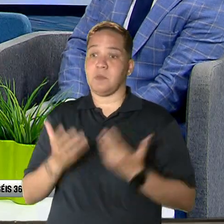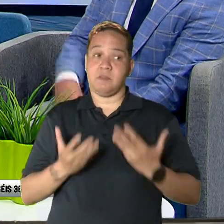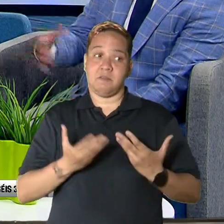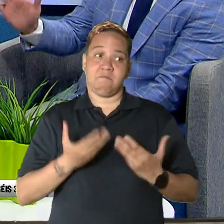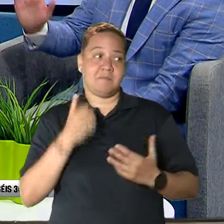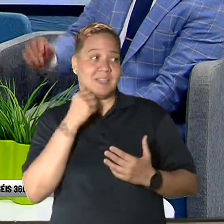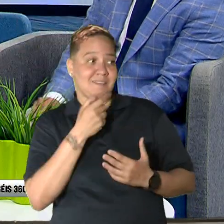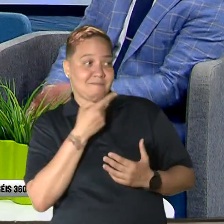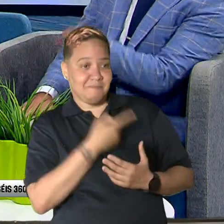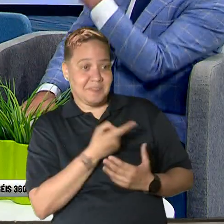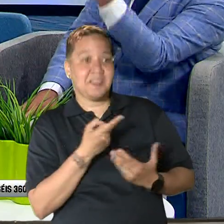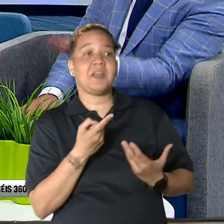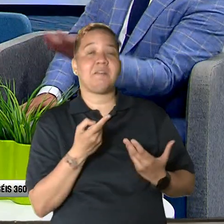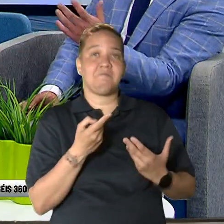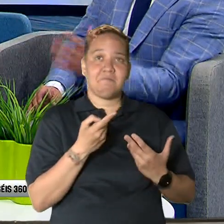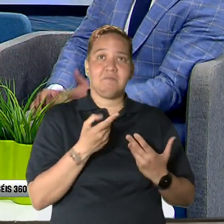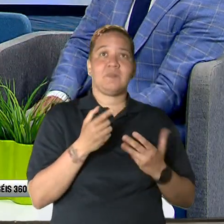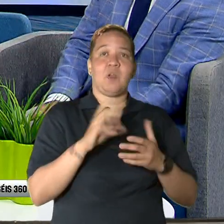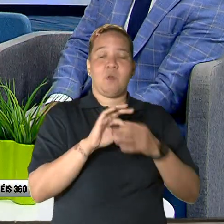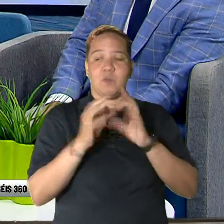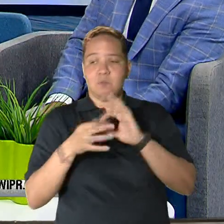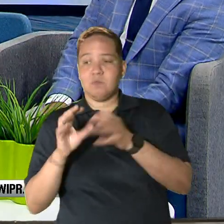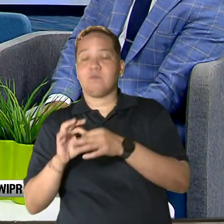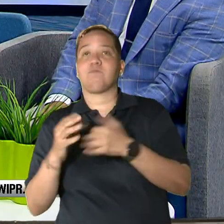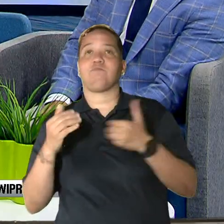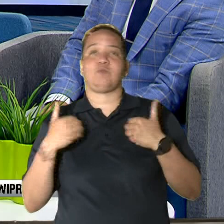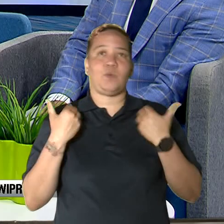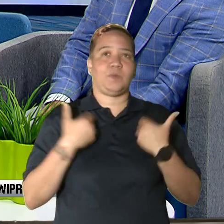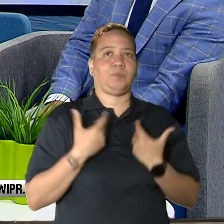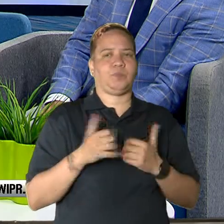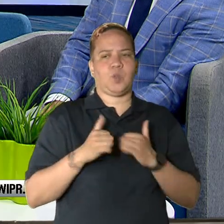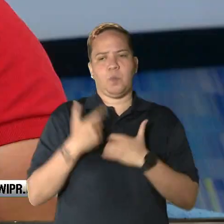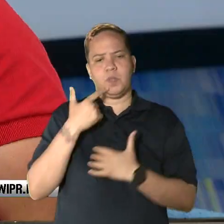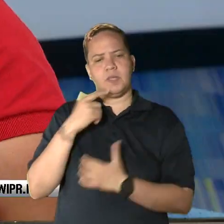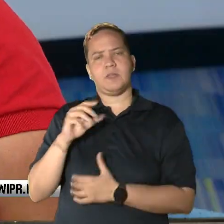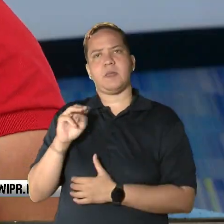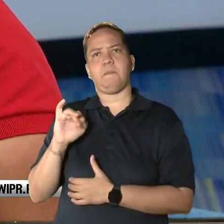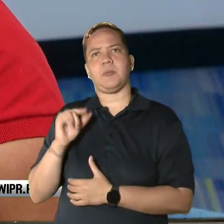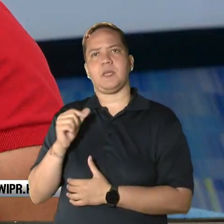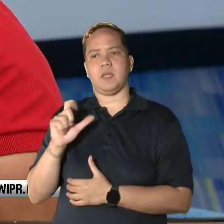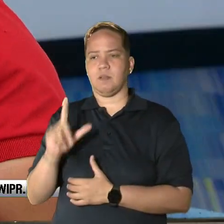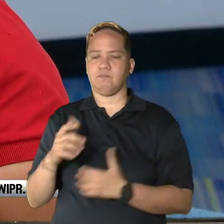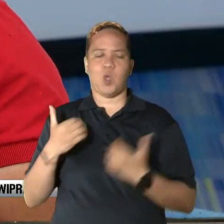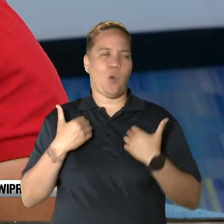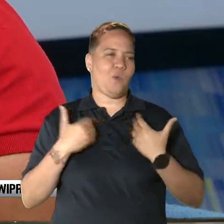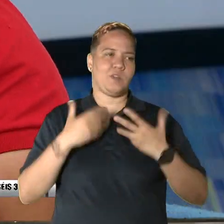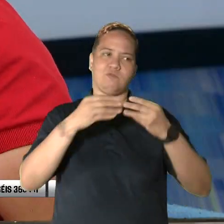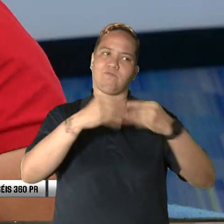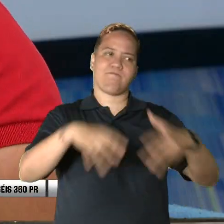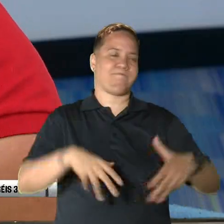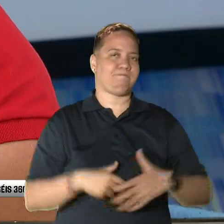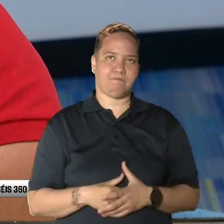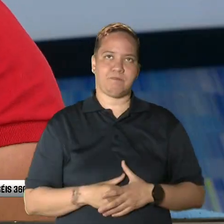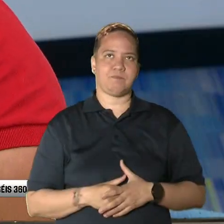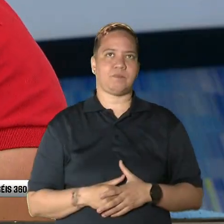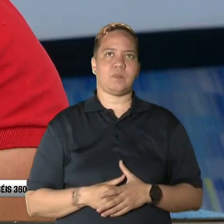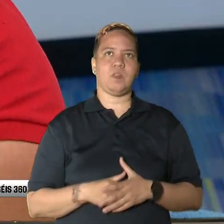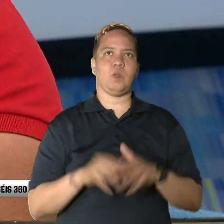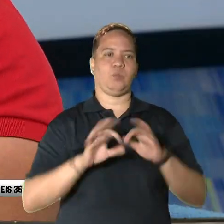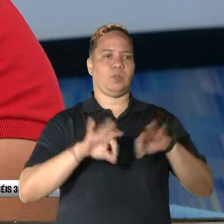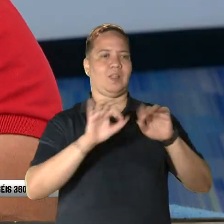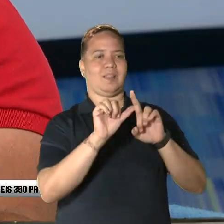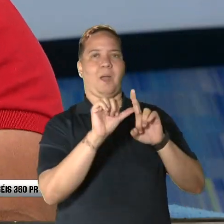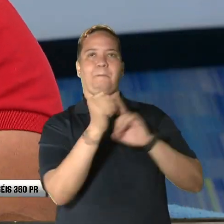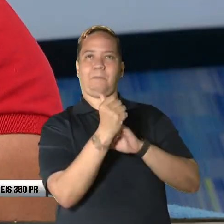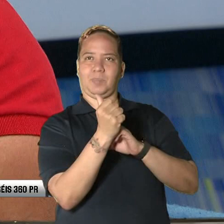las próximas olimpiadas juveniles y las próximas como dice Miguel este la juventud no se ha perdido la clave es el ambiente y lo que